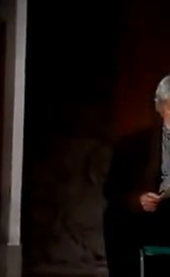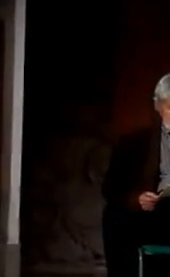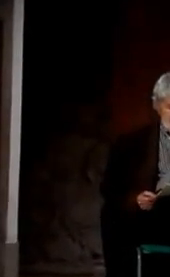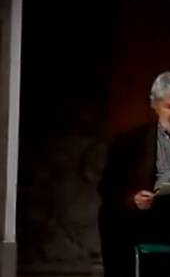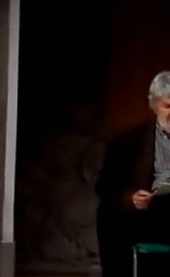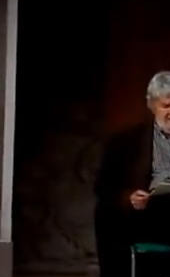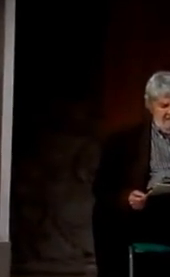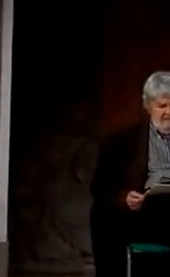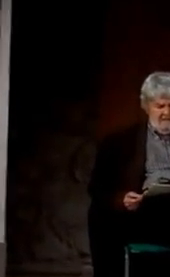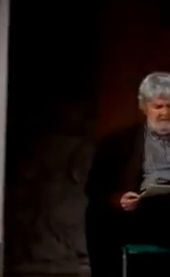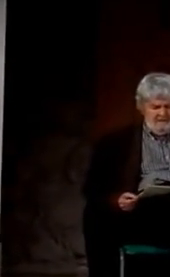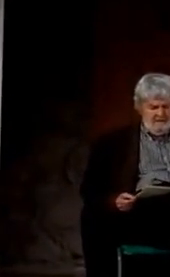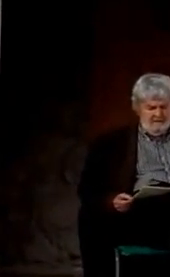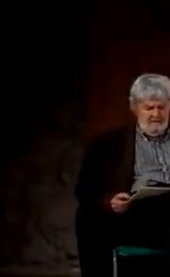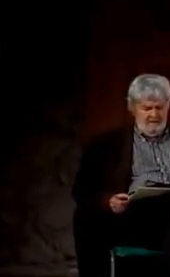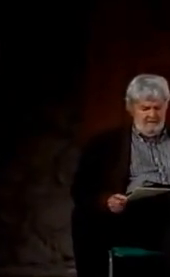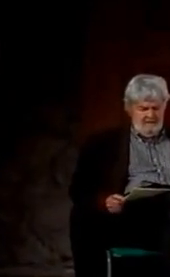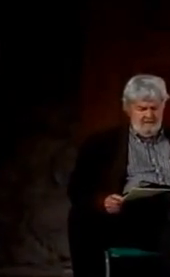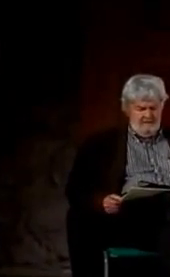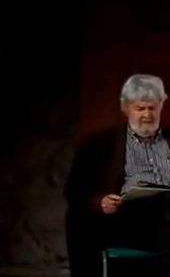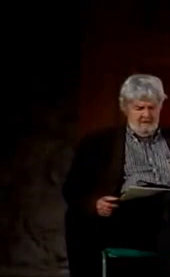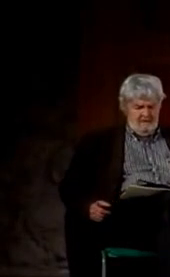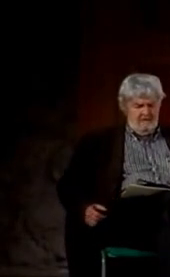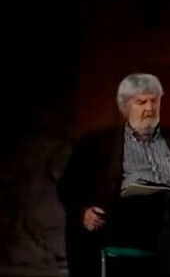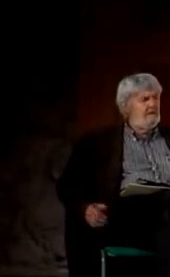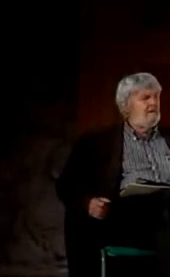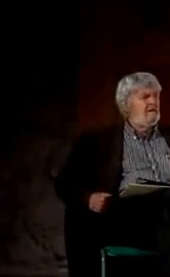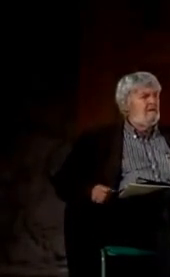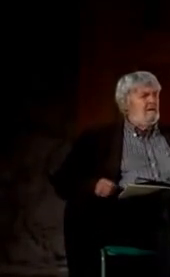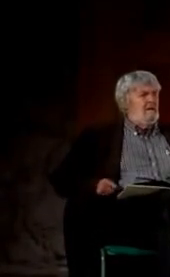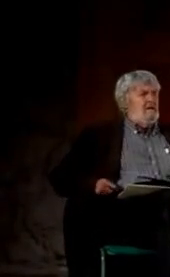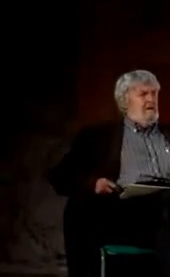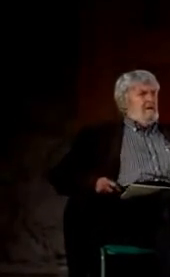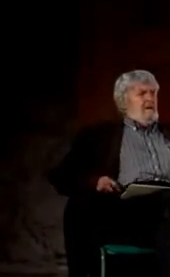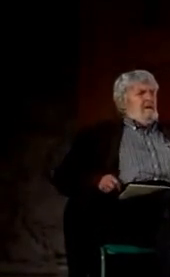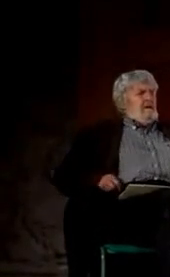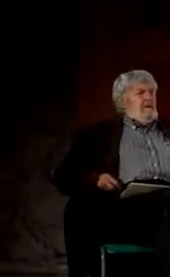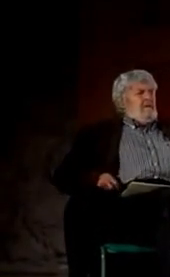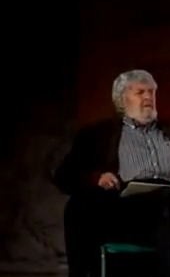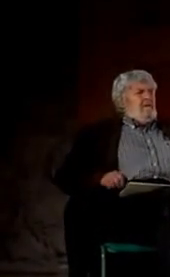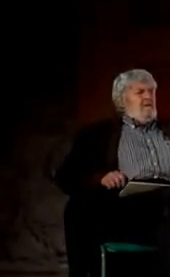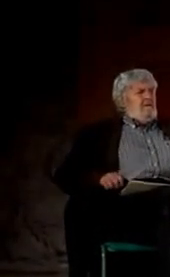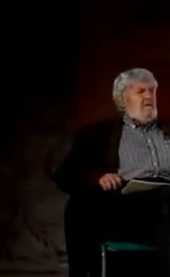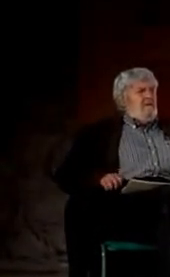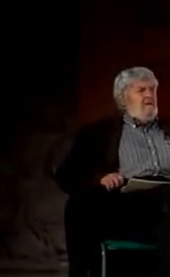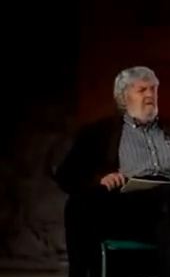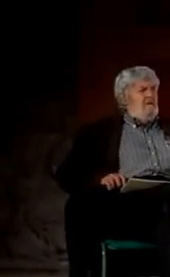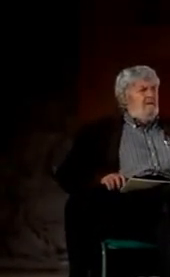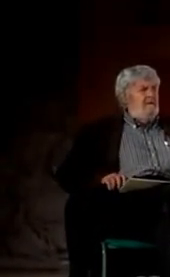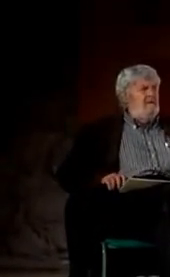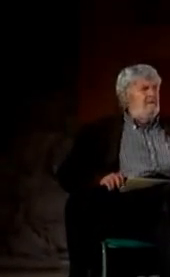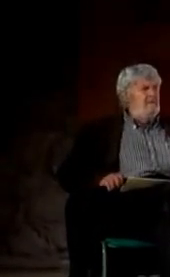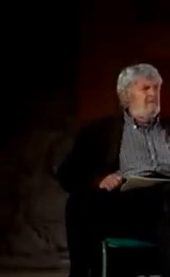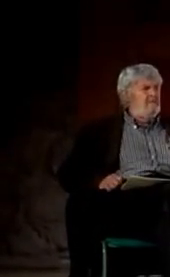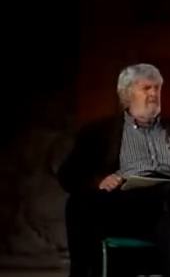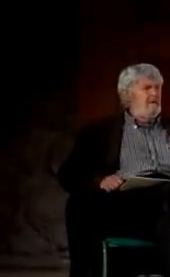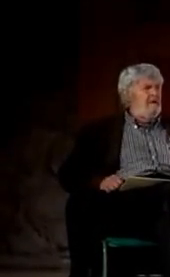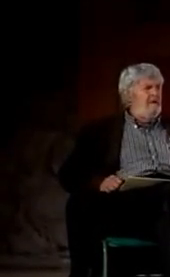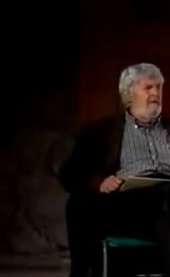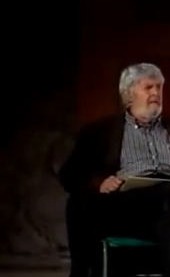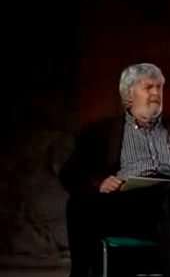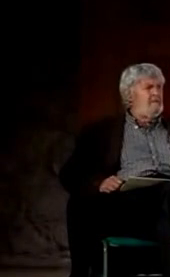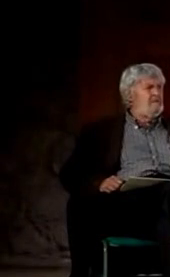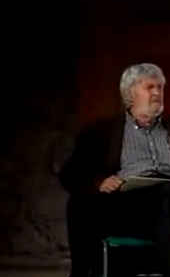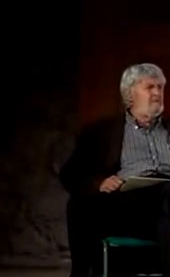abondos para rescatar para a cordura un rapaz que estaba descentrado e que se